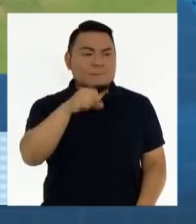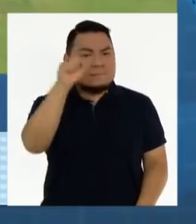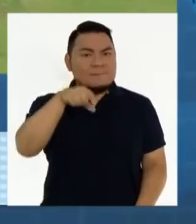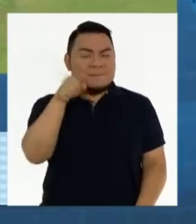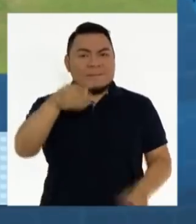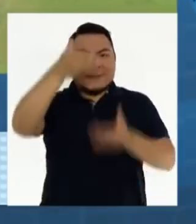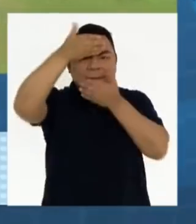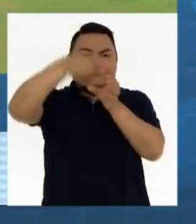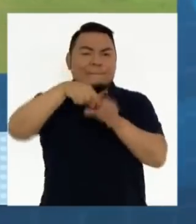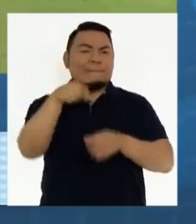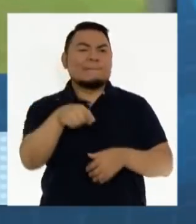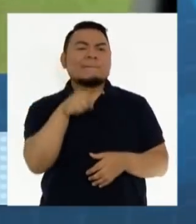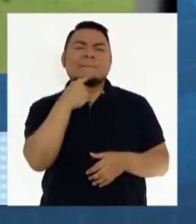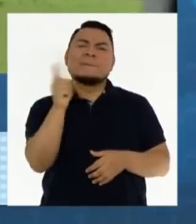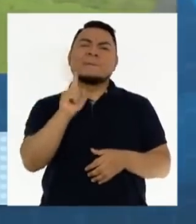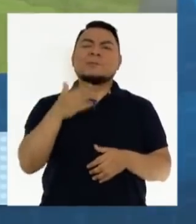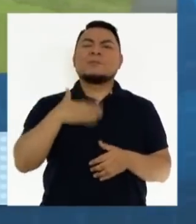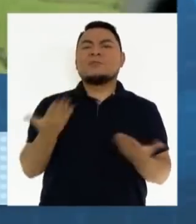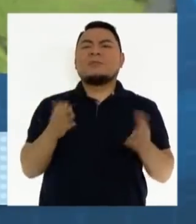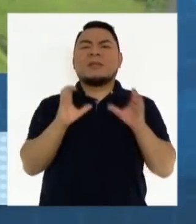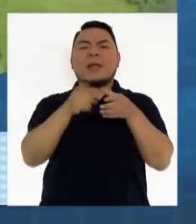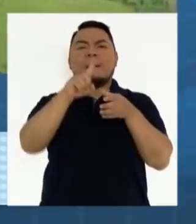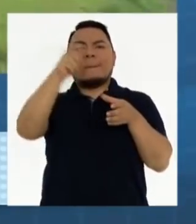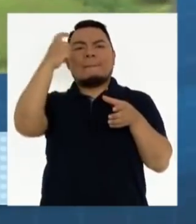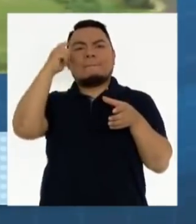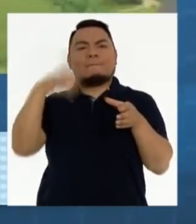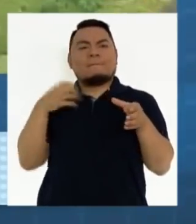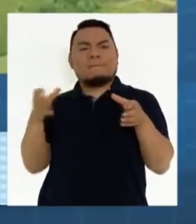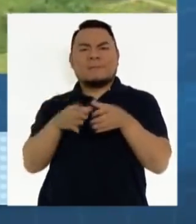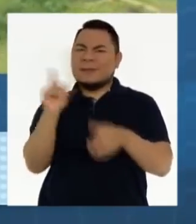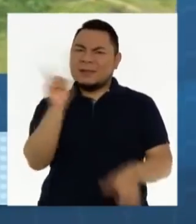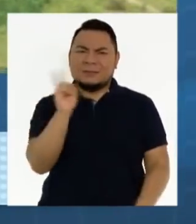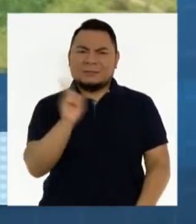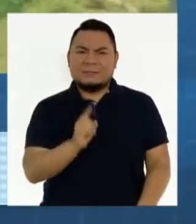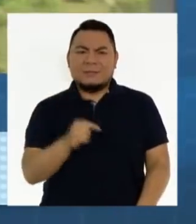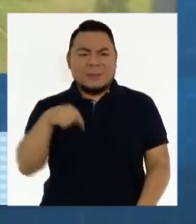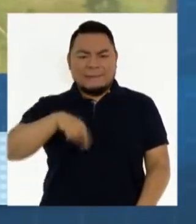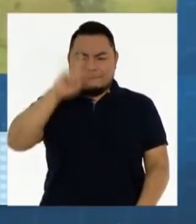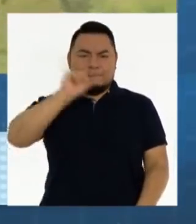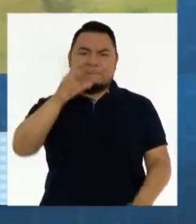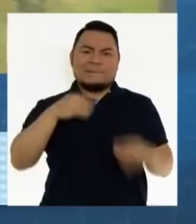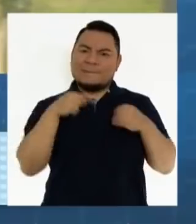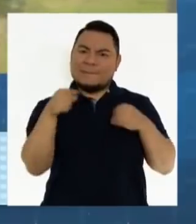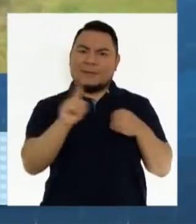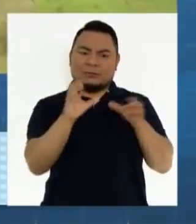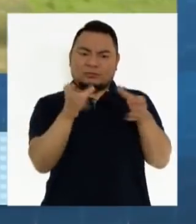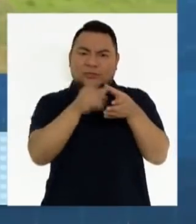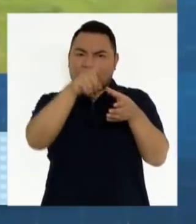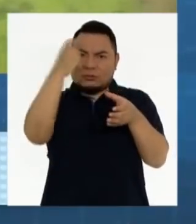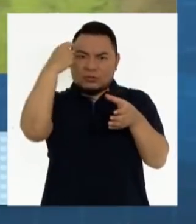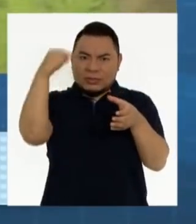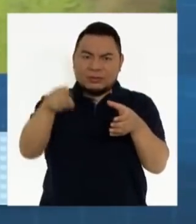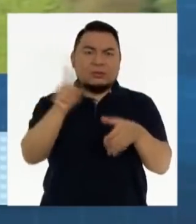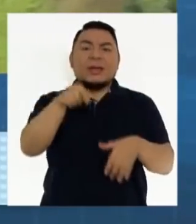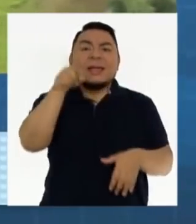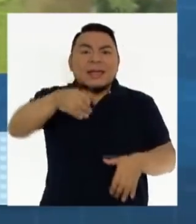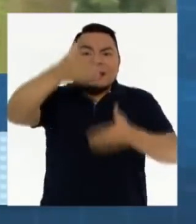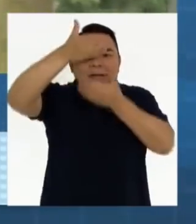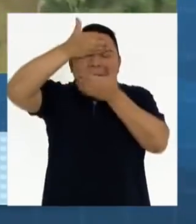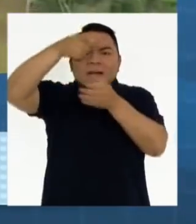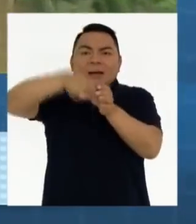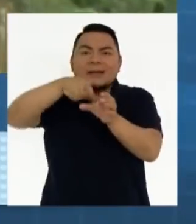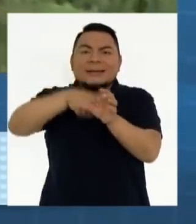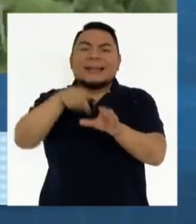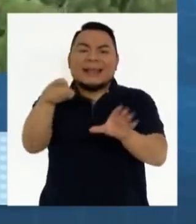los autodenominen, ¿no? El militarizado partido, etcétera. El Estado no reconoce eso. El Estado reconoce a esta organización terrorista como Sendero